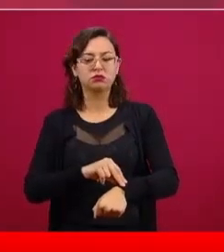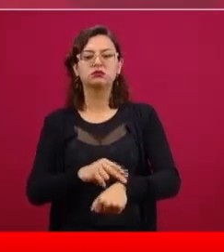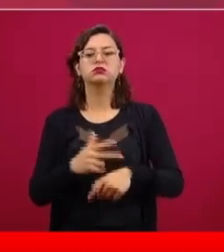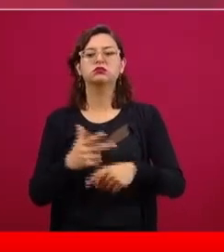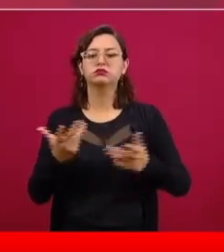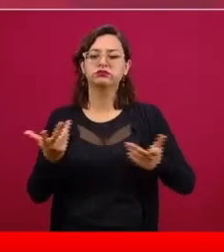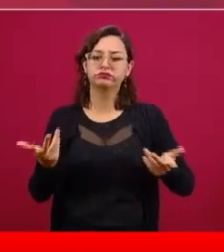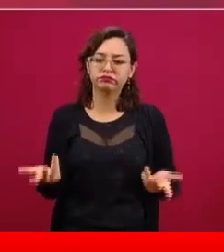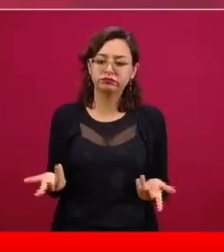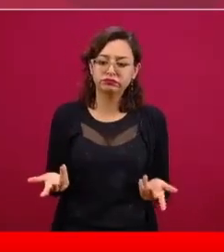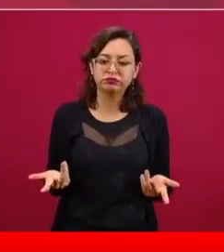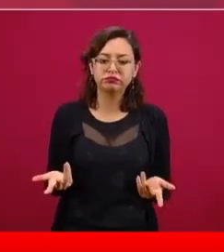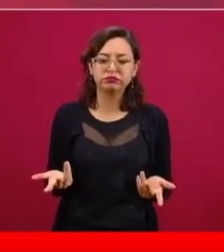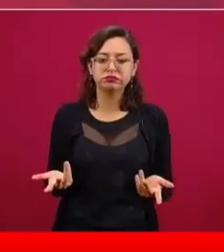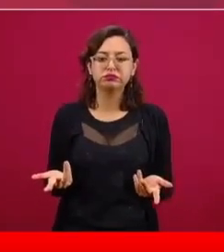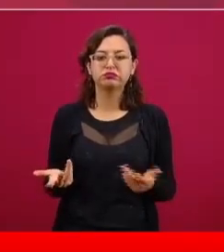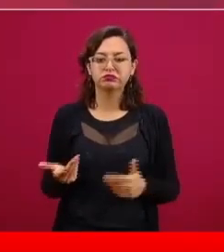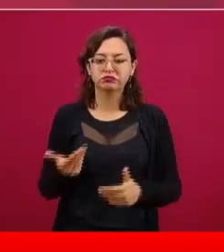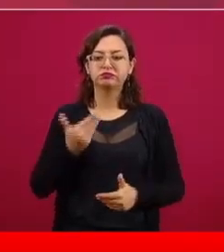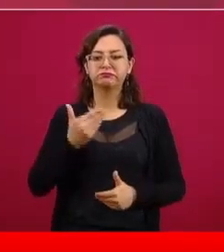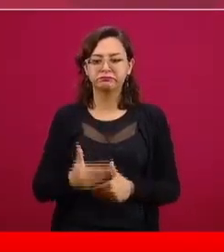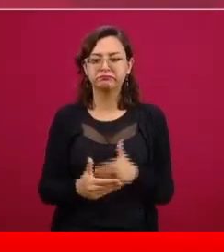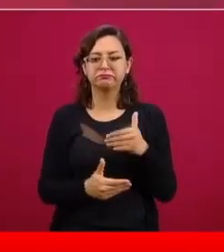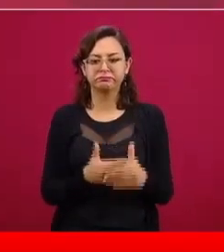Esto va